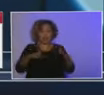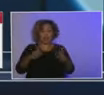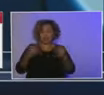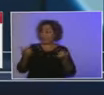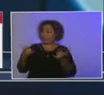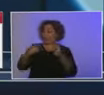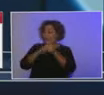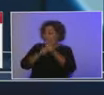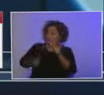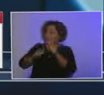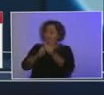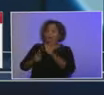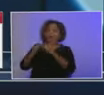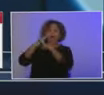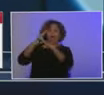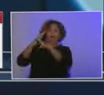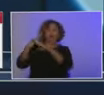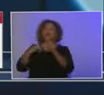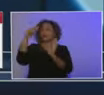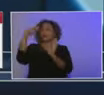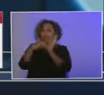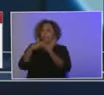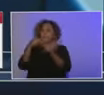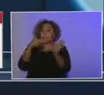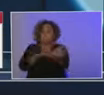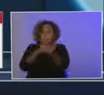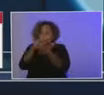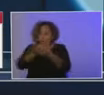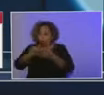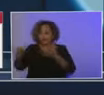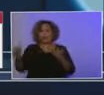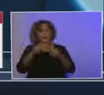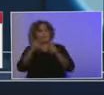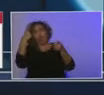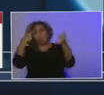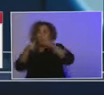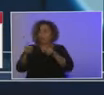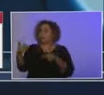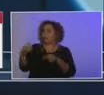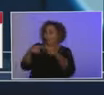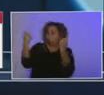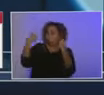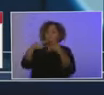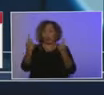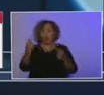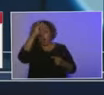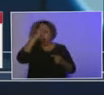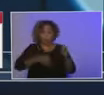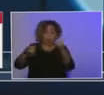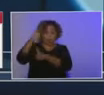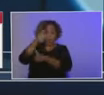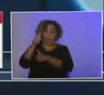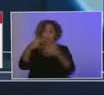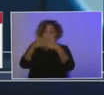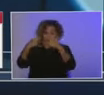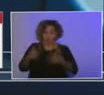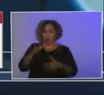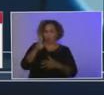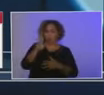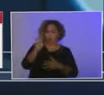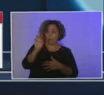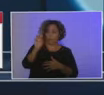está atrasando y no podemos meterle mano los 3.000 millones de dólares. Bueno, pónganse de acuerdo. El almirante Brown vino a Puerto Rico, no solamente para